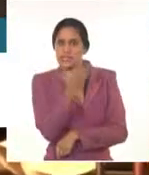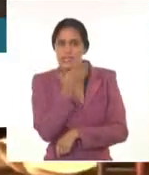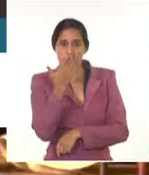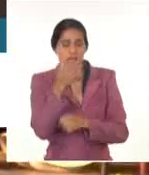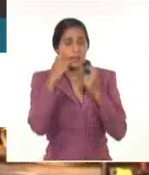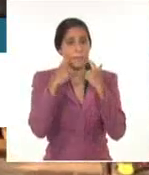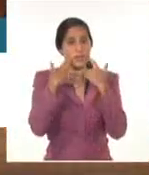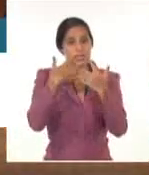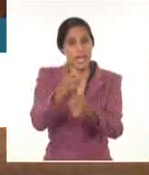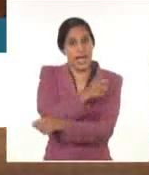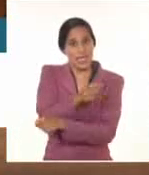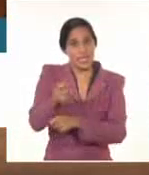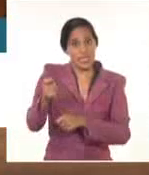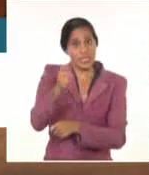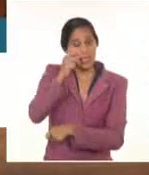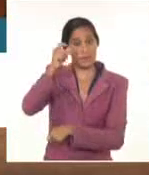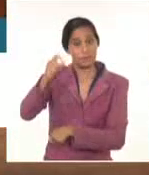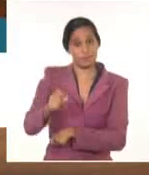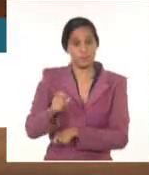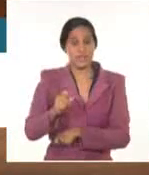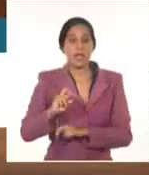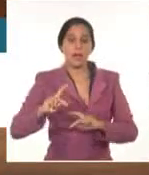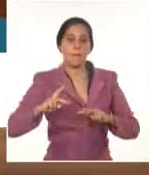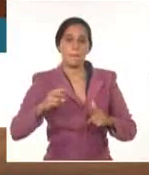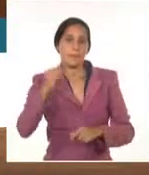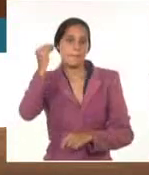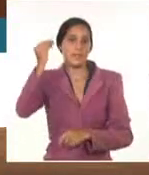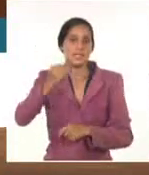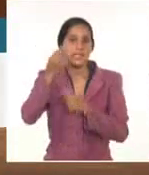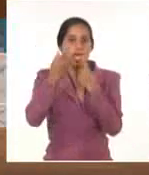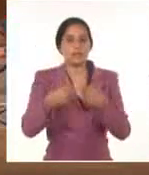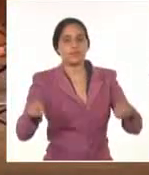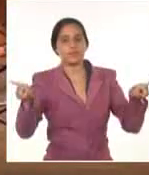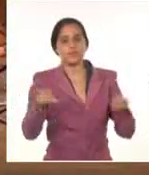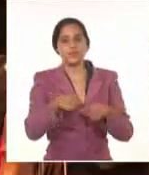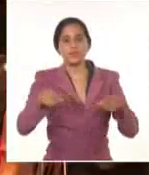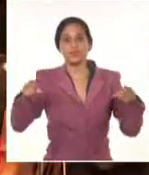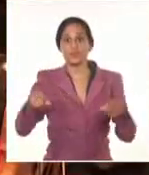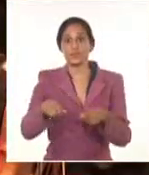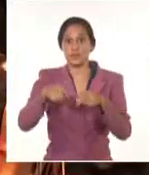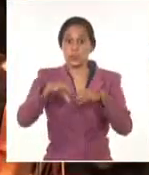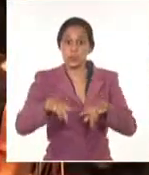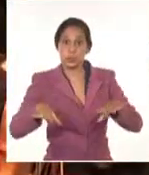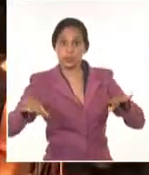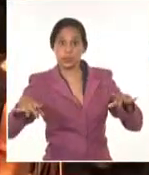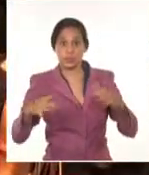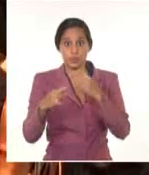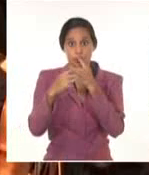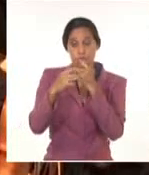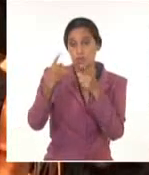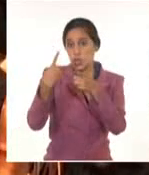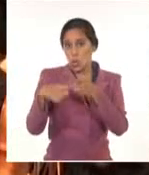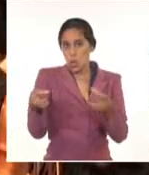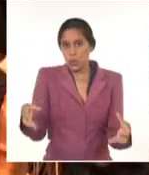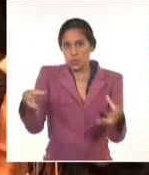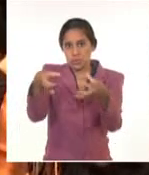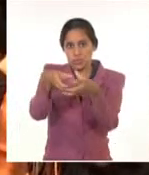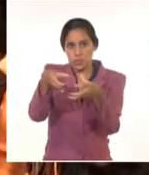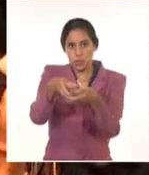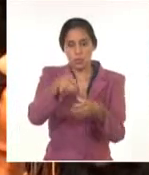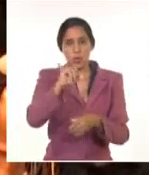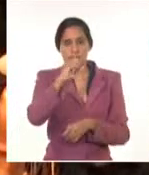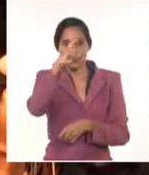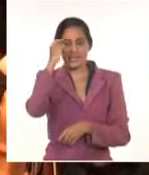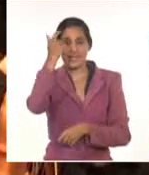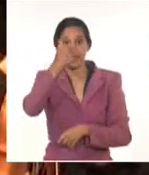para reír y pensar. La Orquesta Sinfónica de Lisa, con dirección musical de Javier Millet, repasó las obras de compositores universales